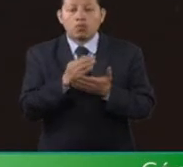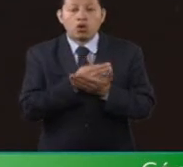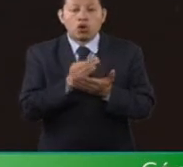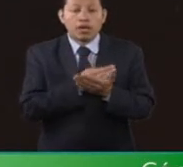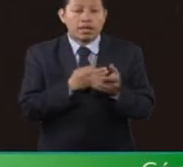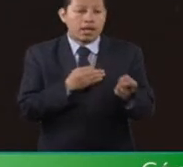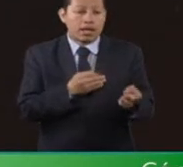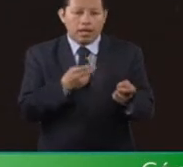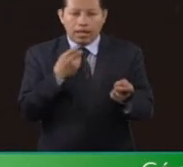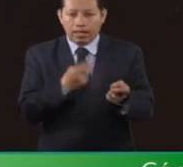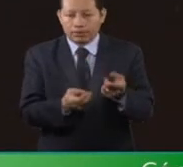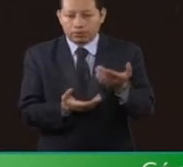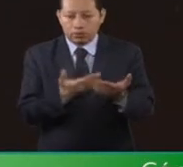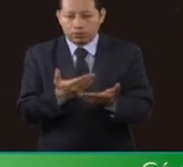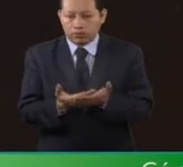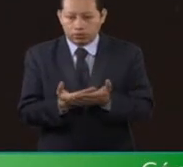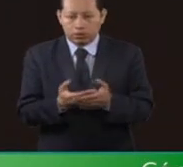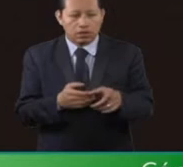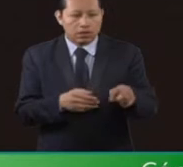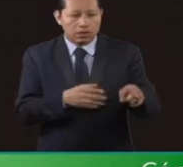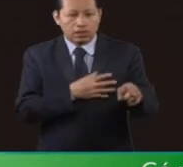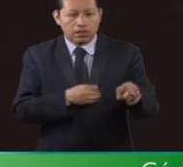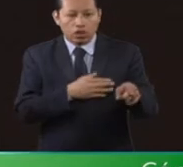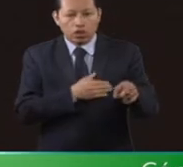propone el día de hoy. Hijos del PRI,